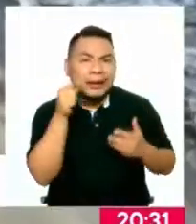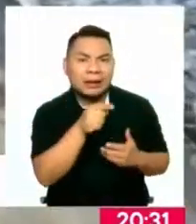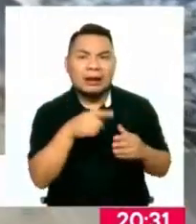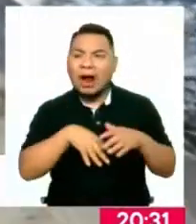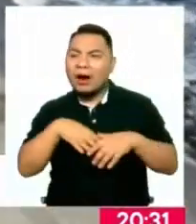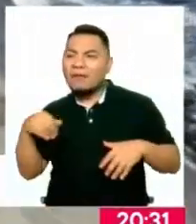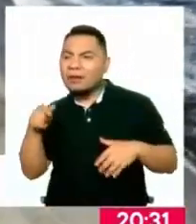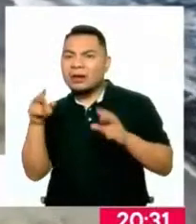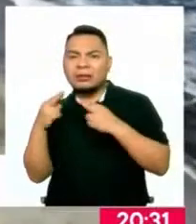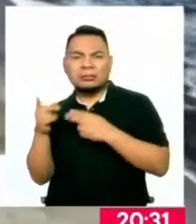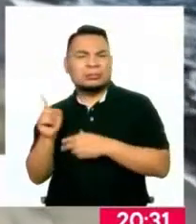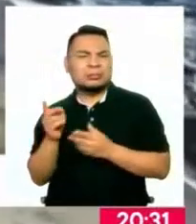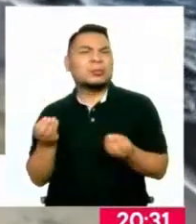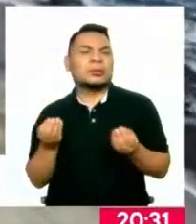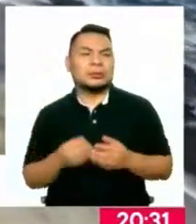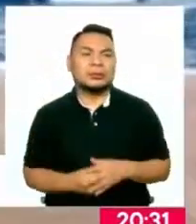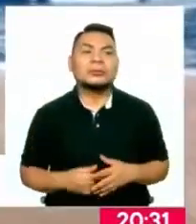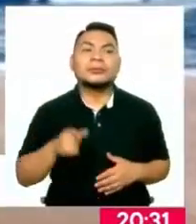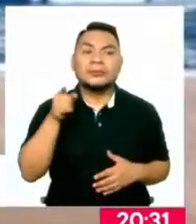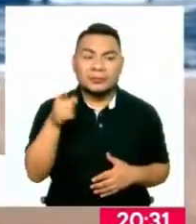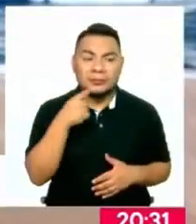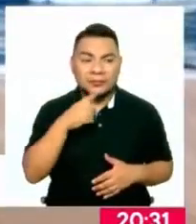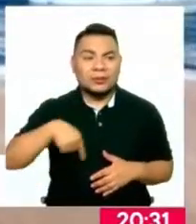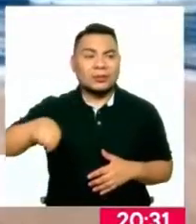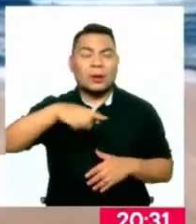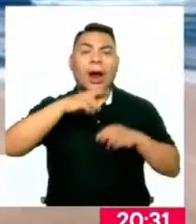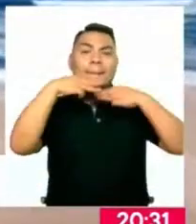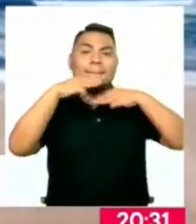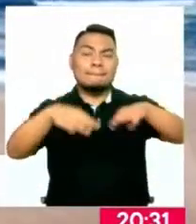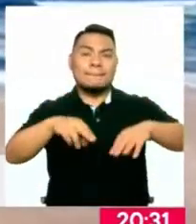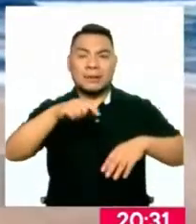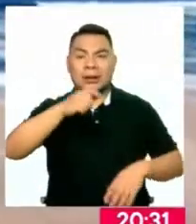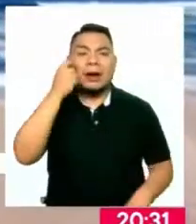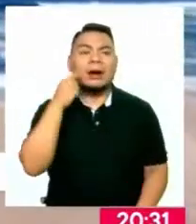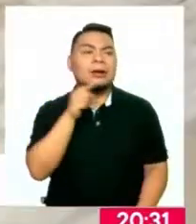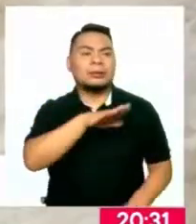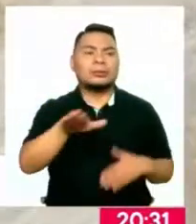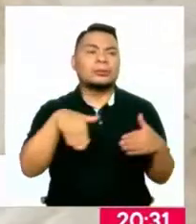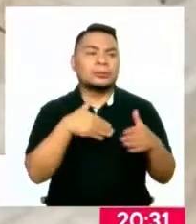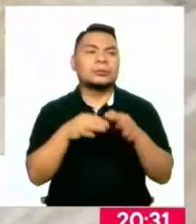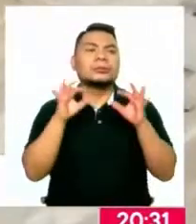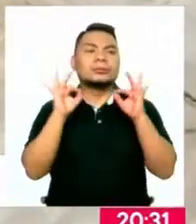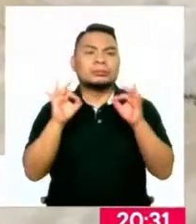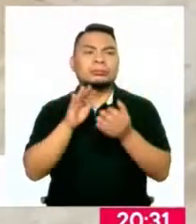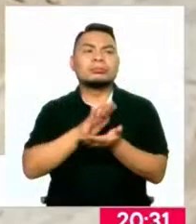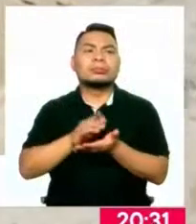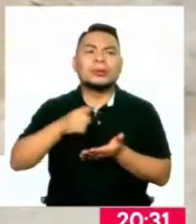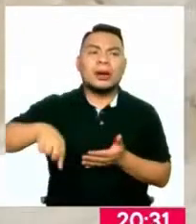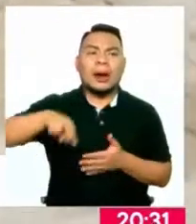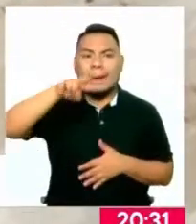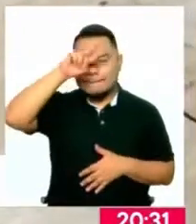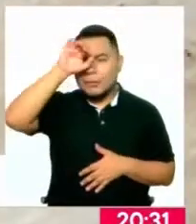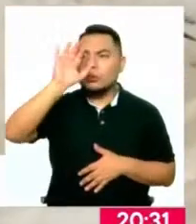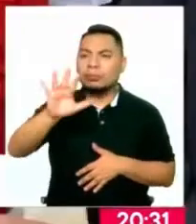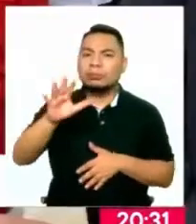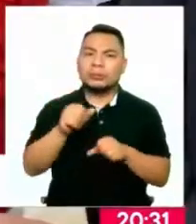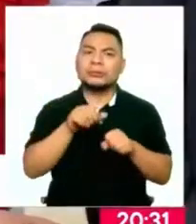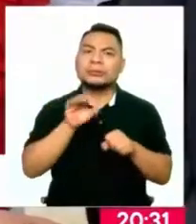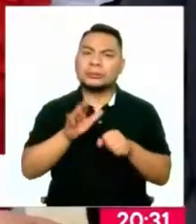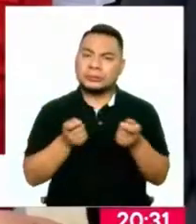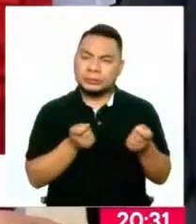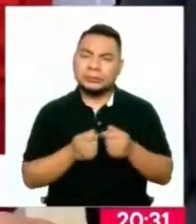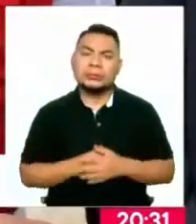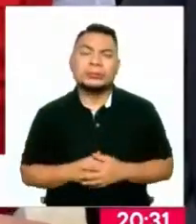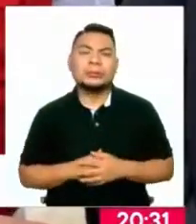Palacio. En otros temas, enfatizó que la soberanía del mar de Grau está totalmente garantizada en el gobierno de Pedro Castillo.